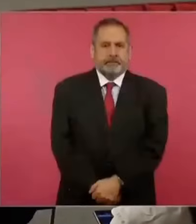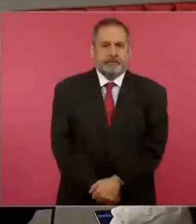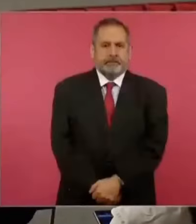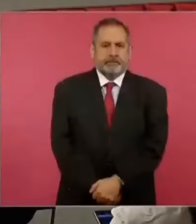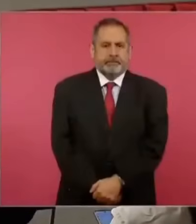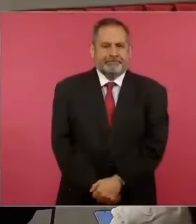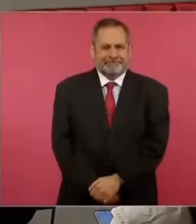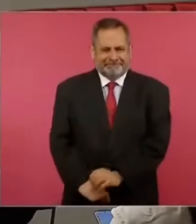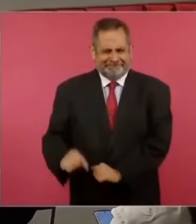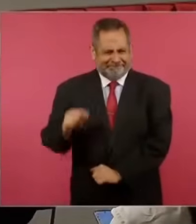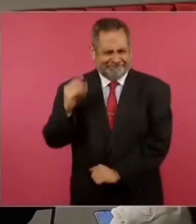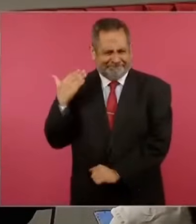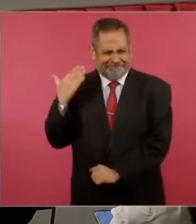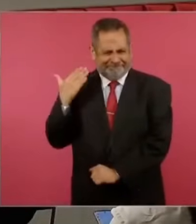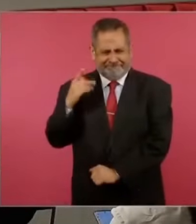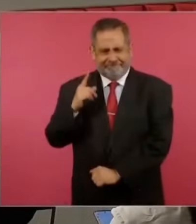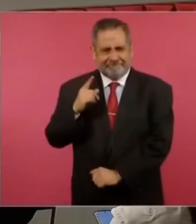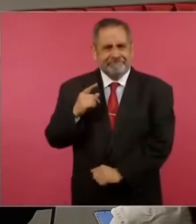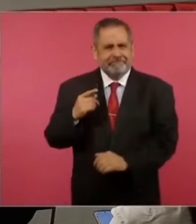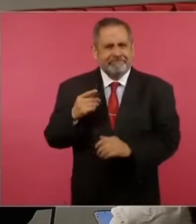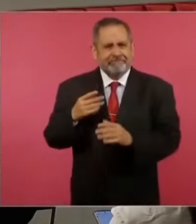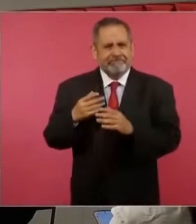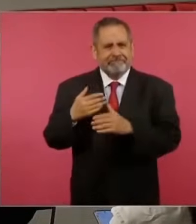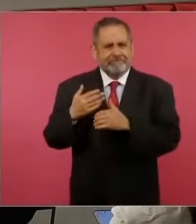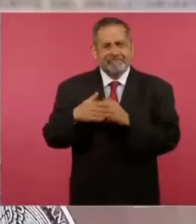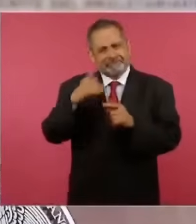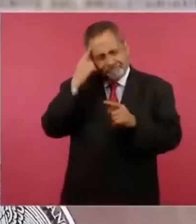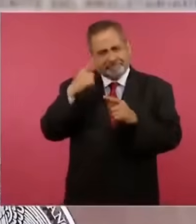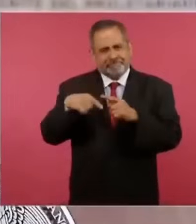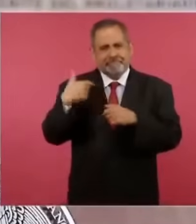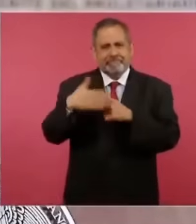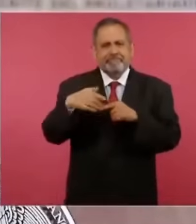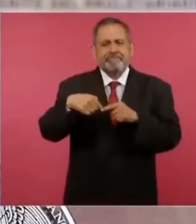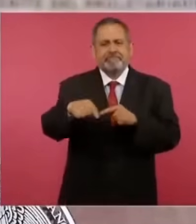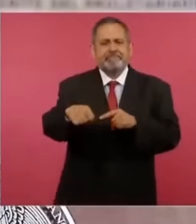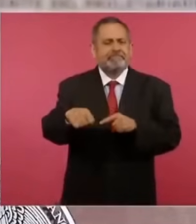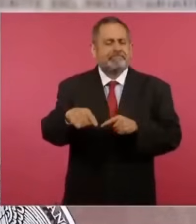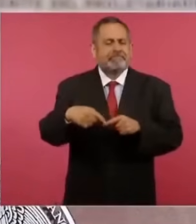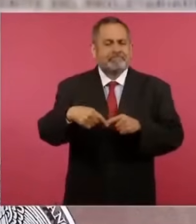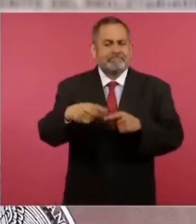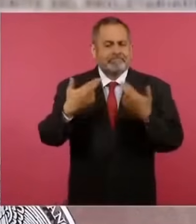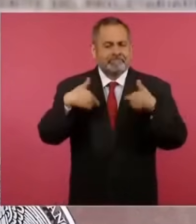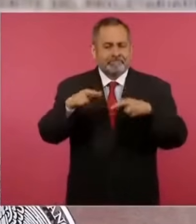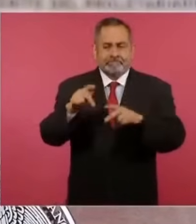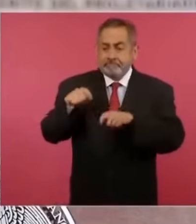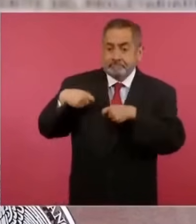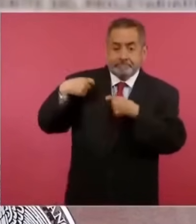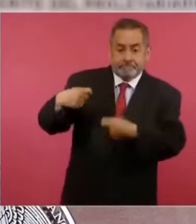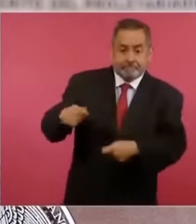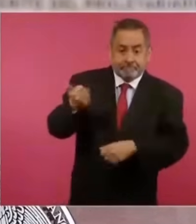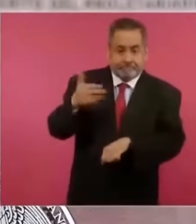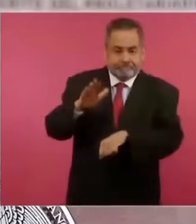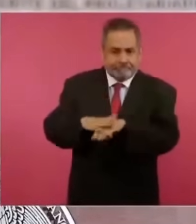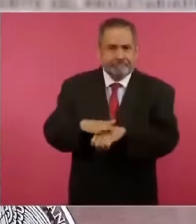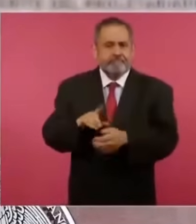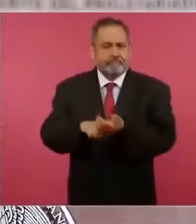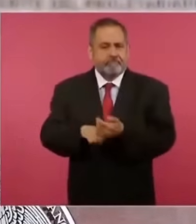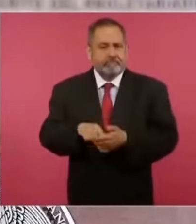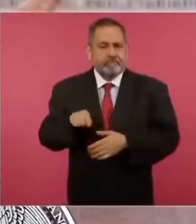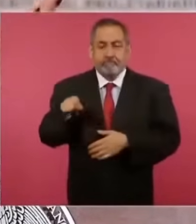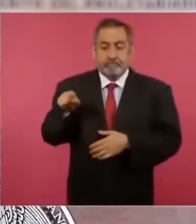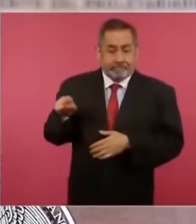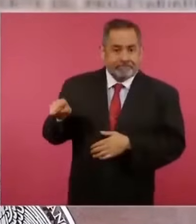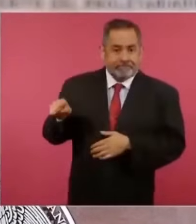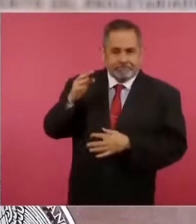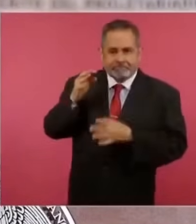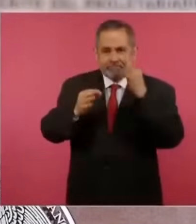digamos, los que serán nuestros representantes durante la próxima administración, empezaron esta